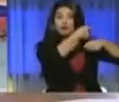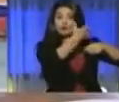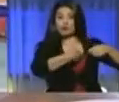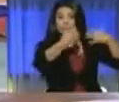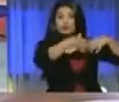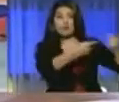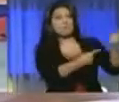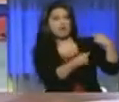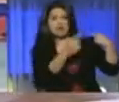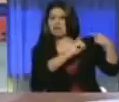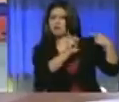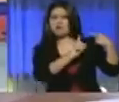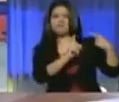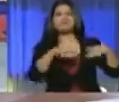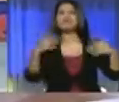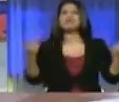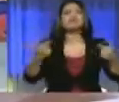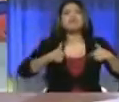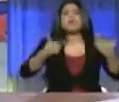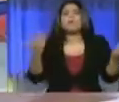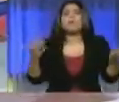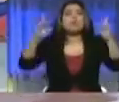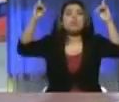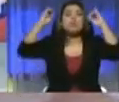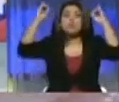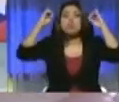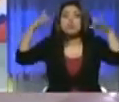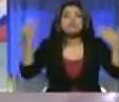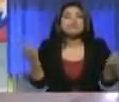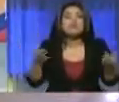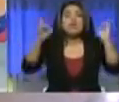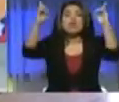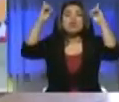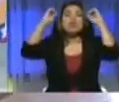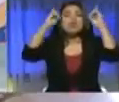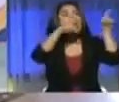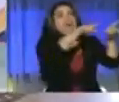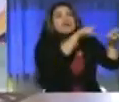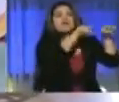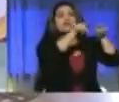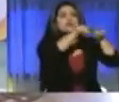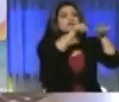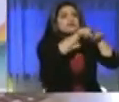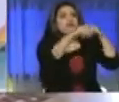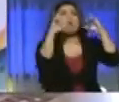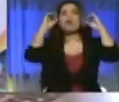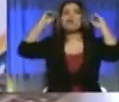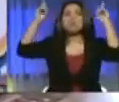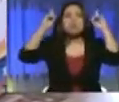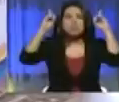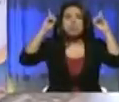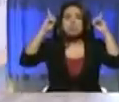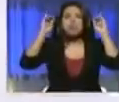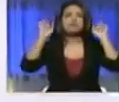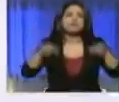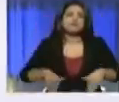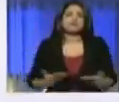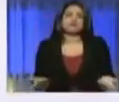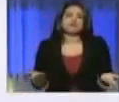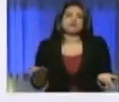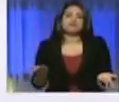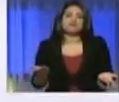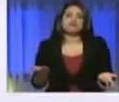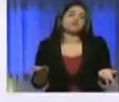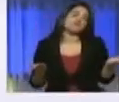Y me sabe a... Casabe los comentarios de Fedecámara. No digo más porque todavía